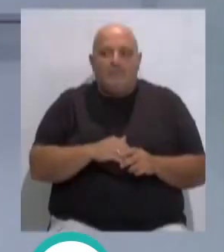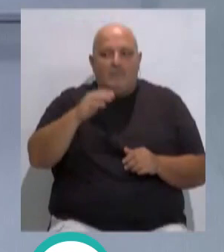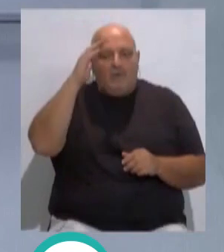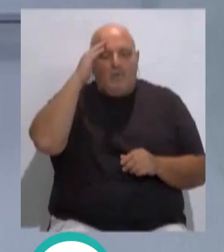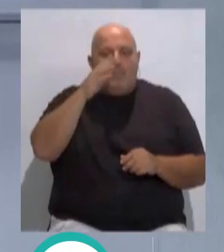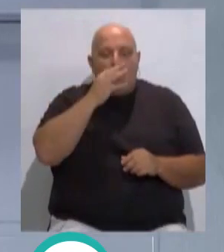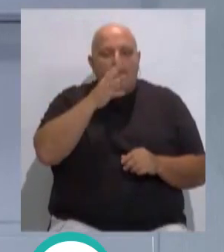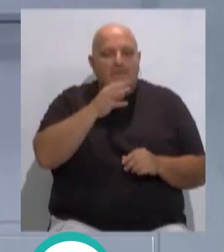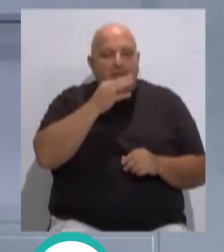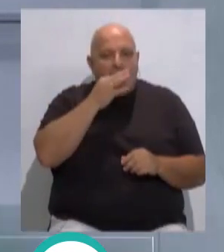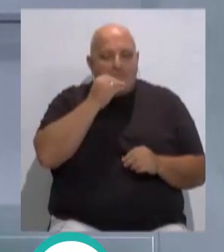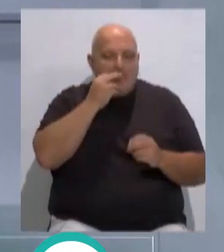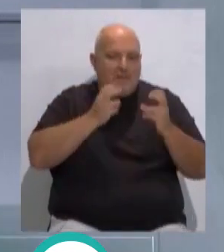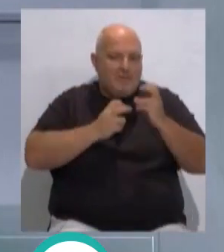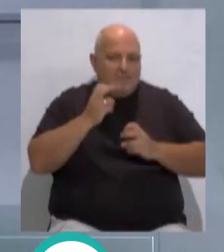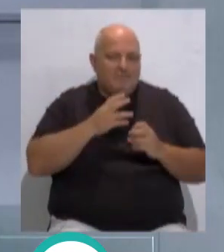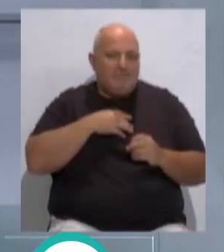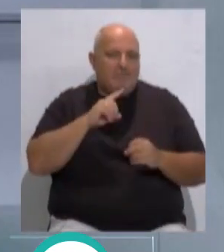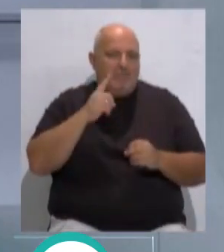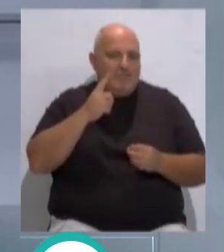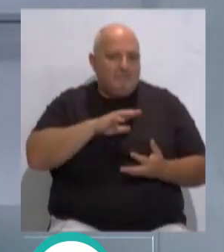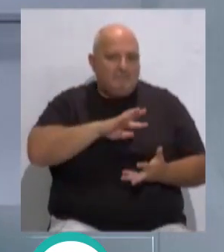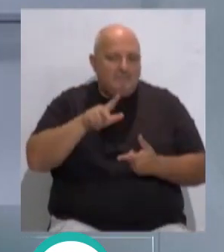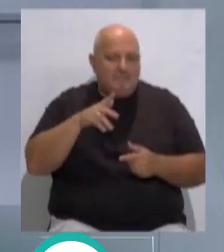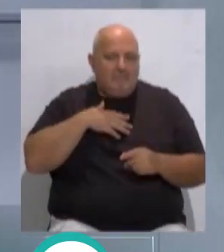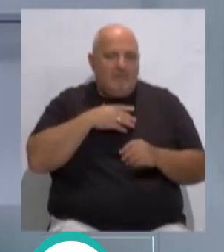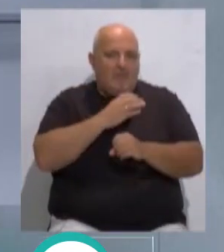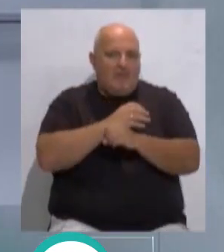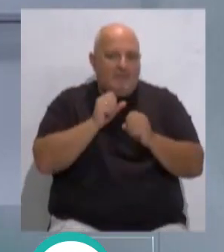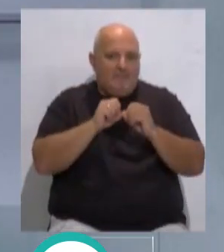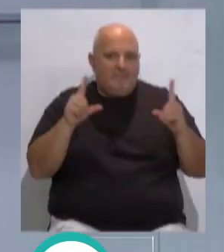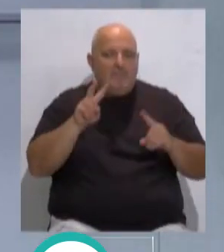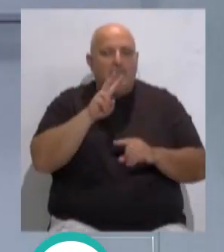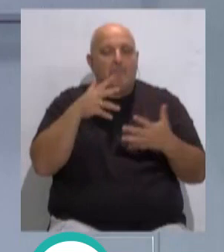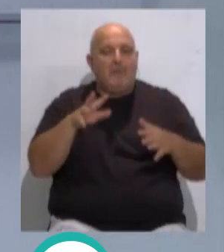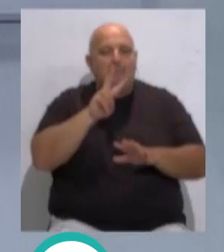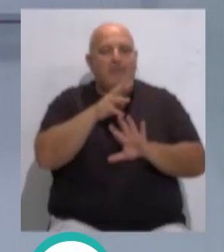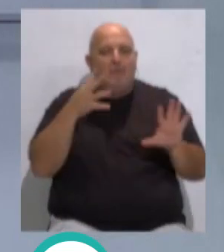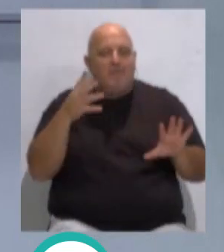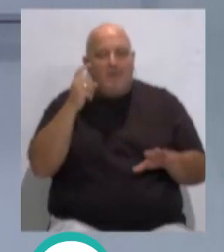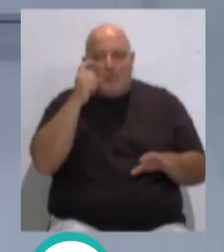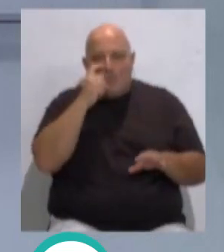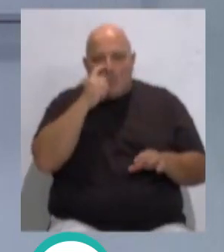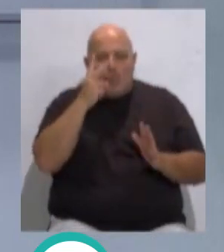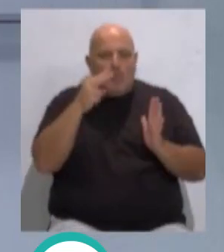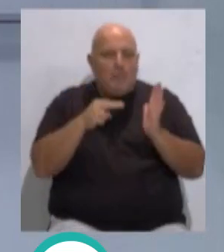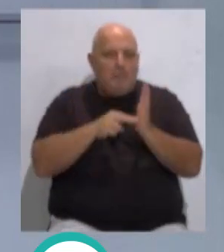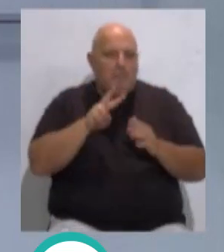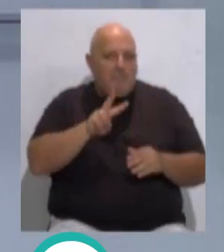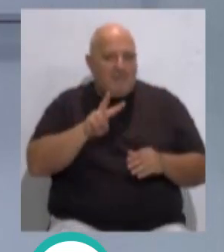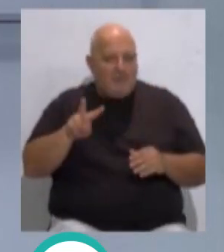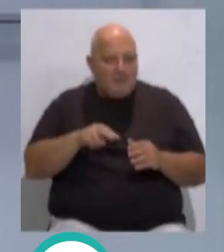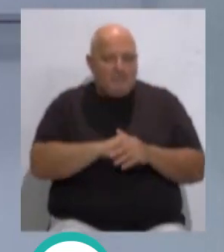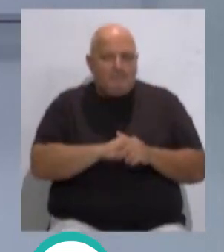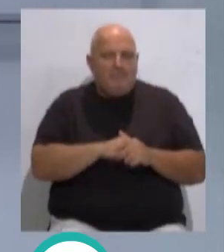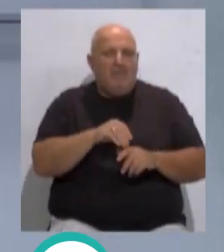Saludos y sean bienvenidos a esta primera edición de Noticias Cádiz en este miércoles 29 de junio de